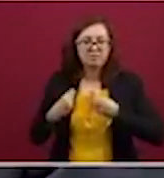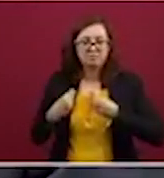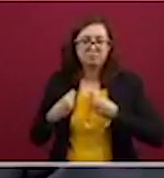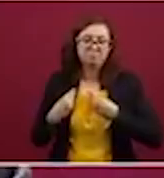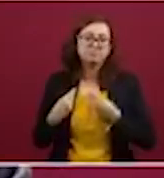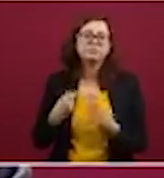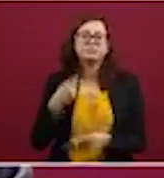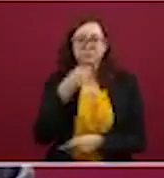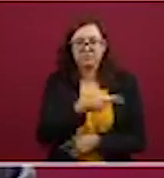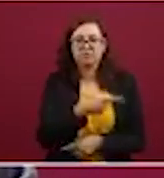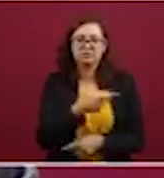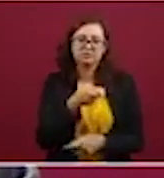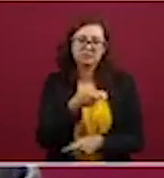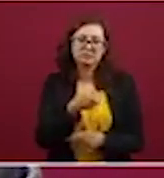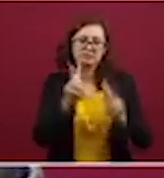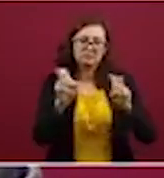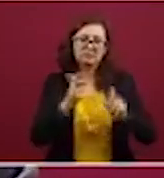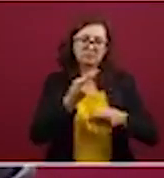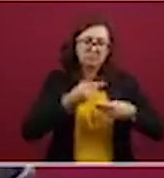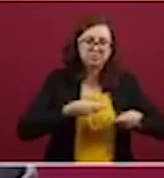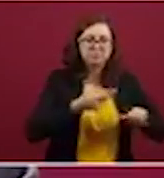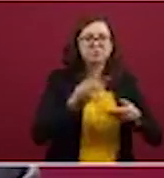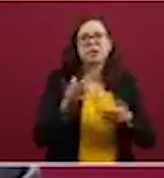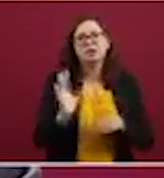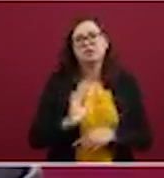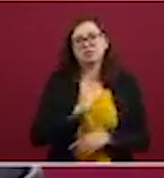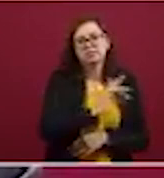tipo de villegas son